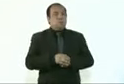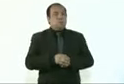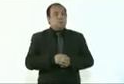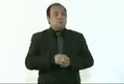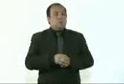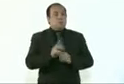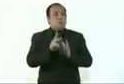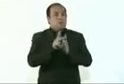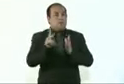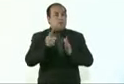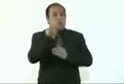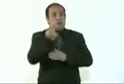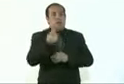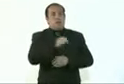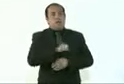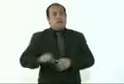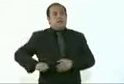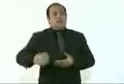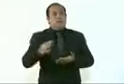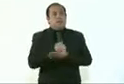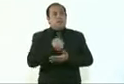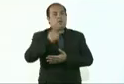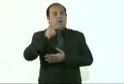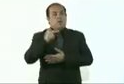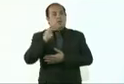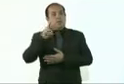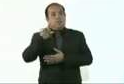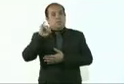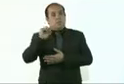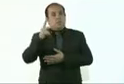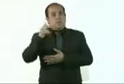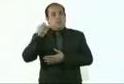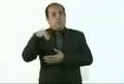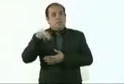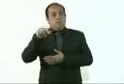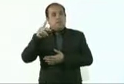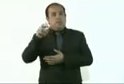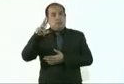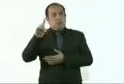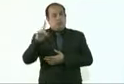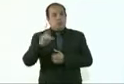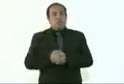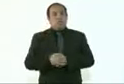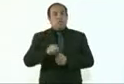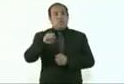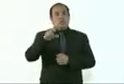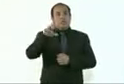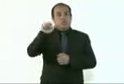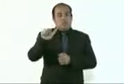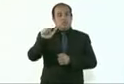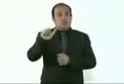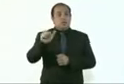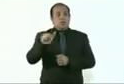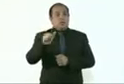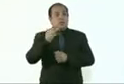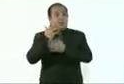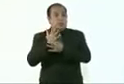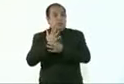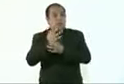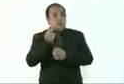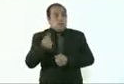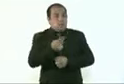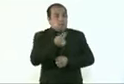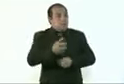alcaldes que ganó el PRI, el PAN, el PRD, 9 en concreto, Sandra Cuevas decía que usted había